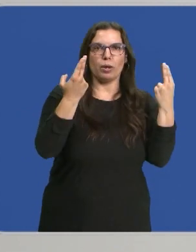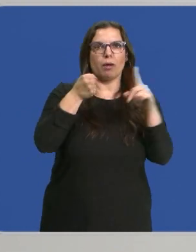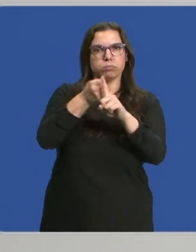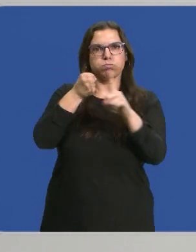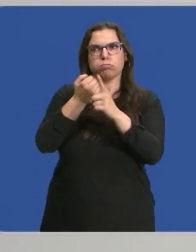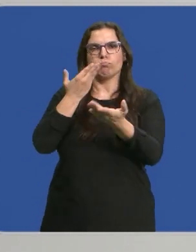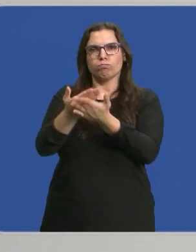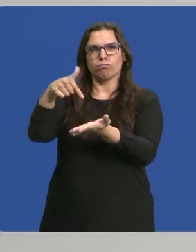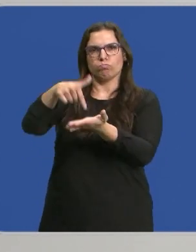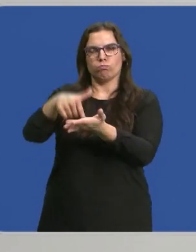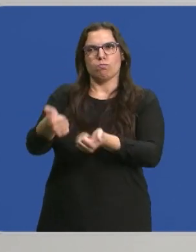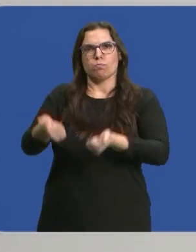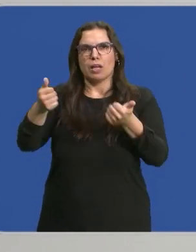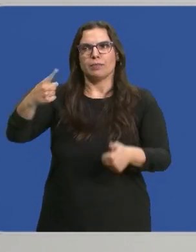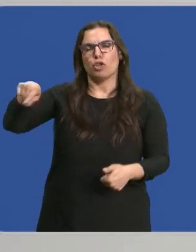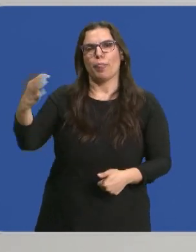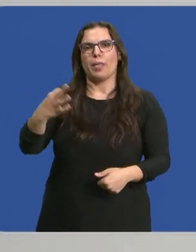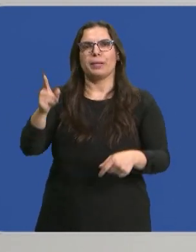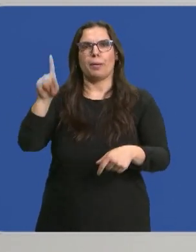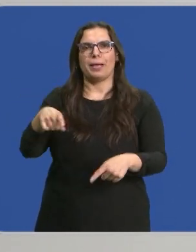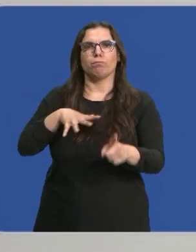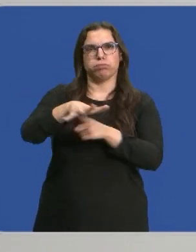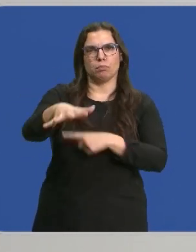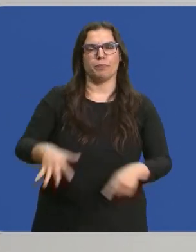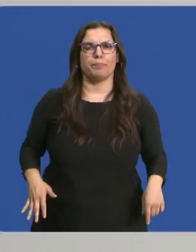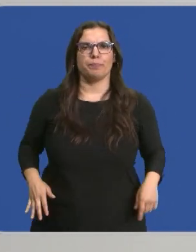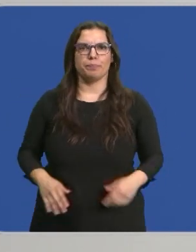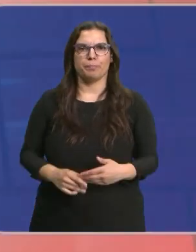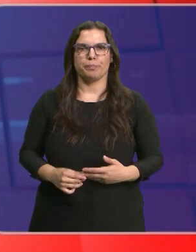está demandando a las empresas que tengan ese impacto.